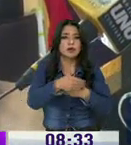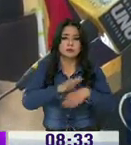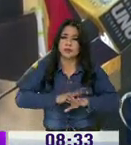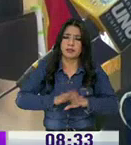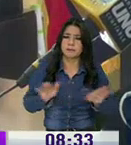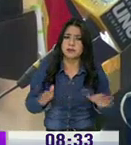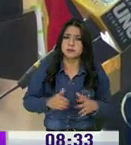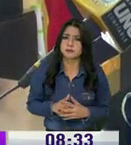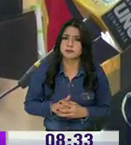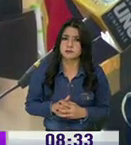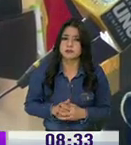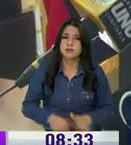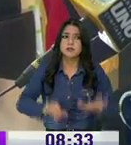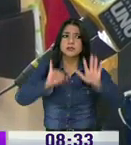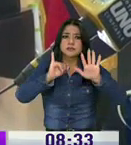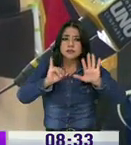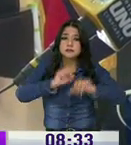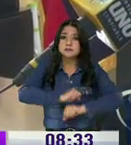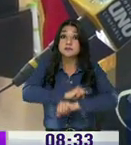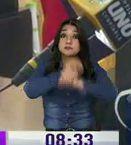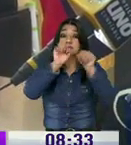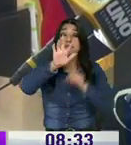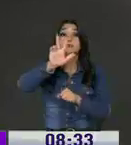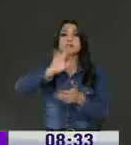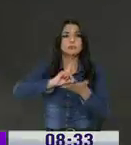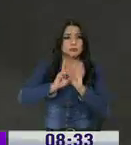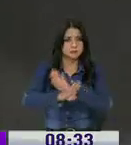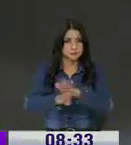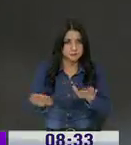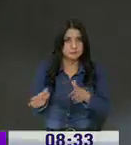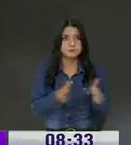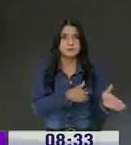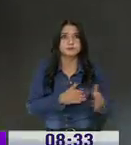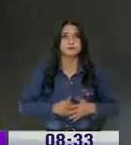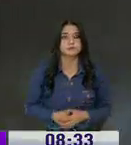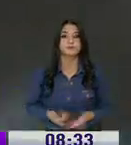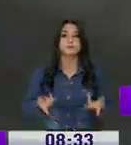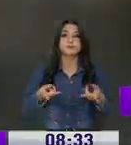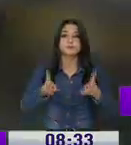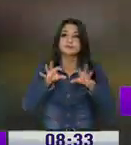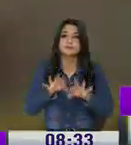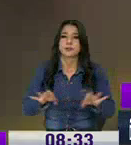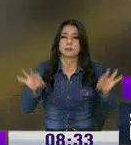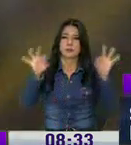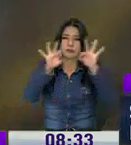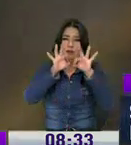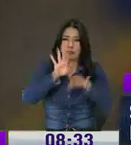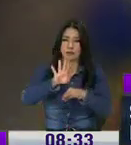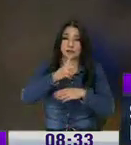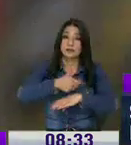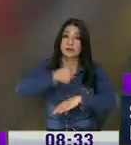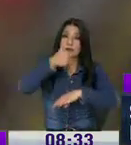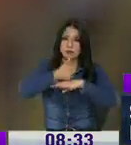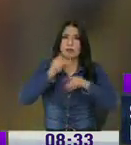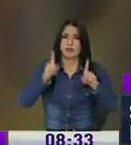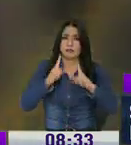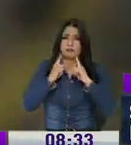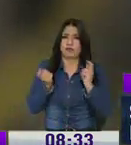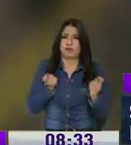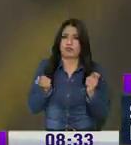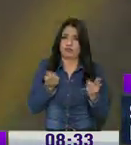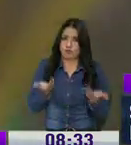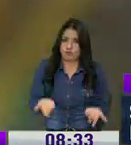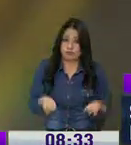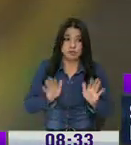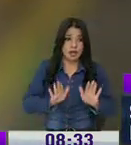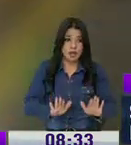es de las 6:35 de la mañana. Además, señala que es importante que las autoridades tomen cartas en el asunto para que